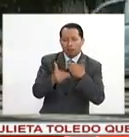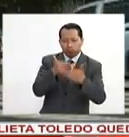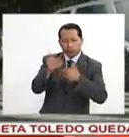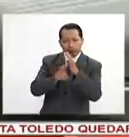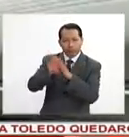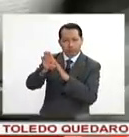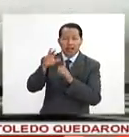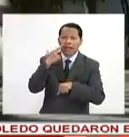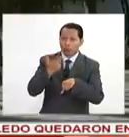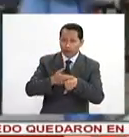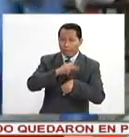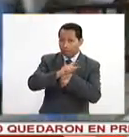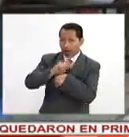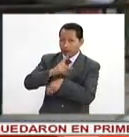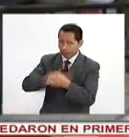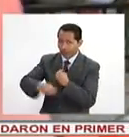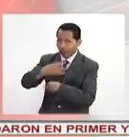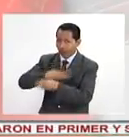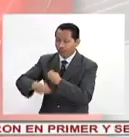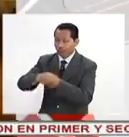una responsabilidad compartida.